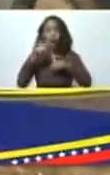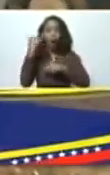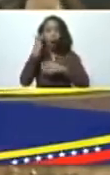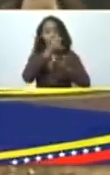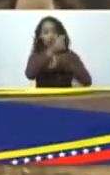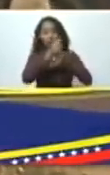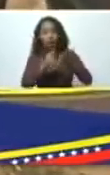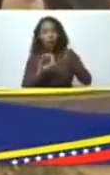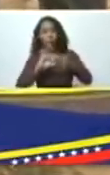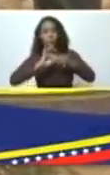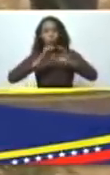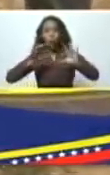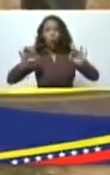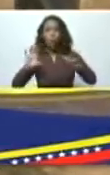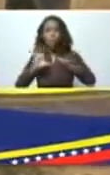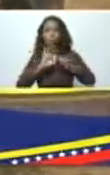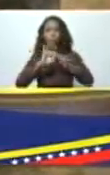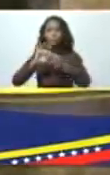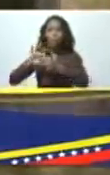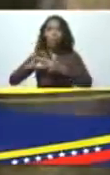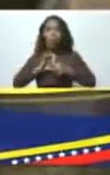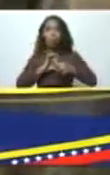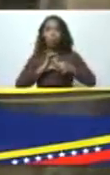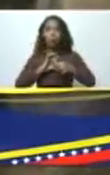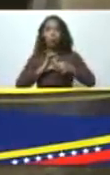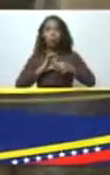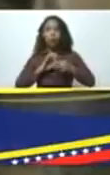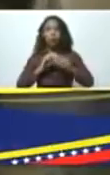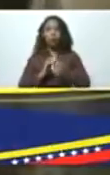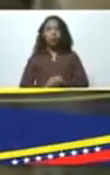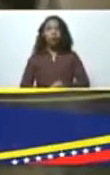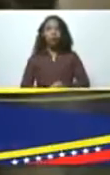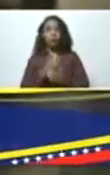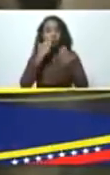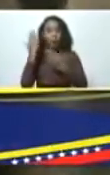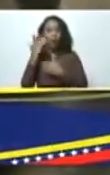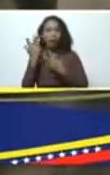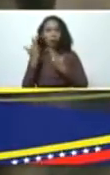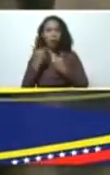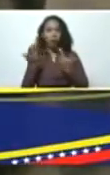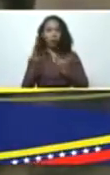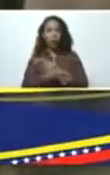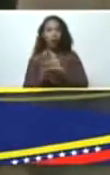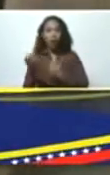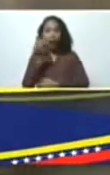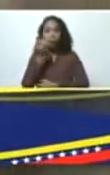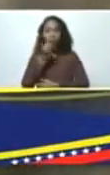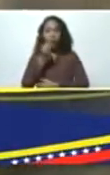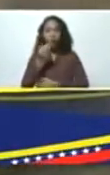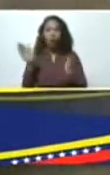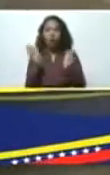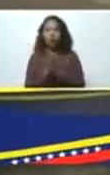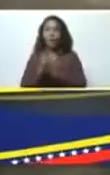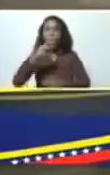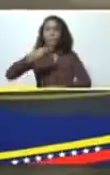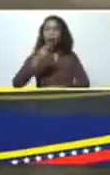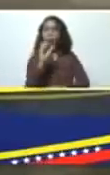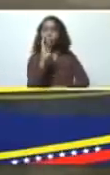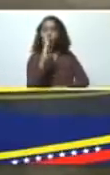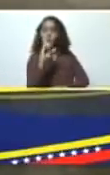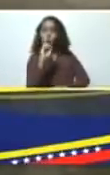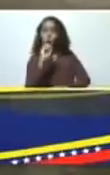de encadenamiento. Mira, la línea de encadenamiento, la costillita. ¿Qué me dice? Alimento San Pablo. ¿Cómo te llamas